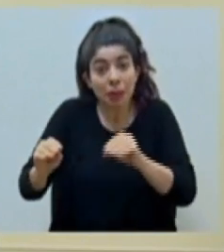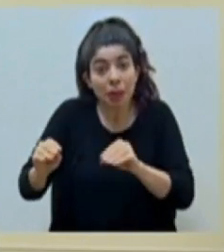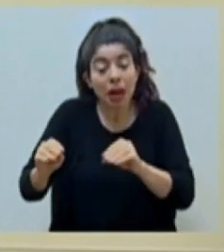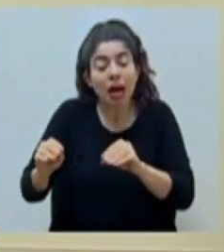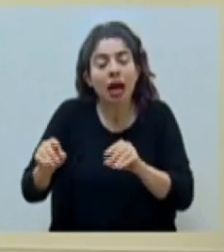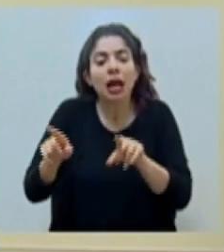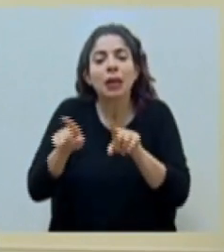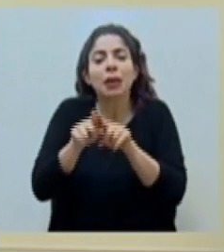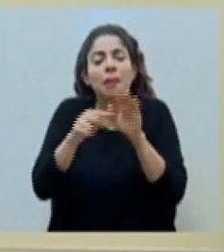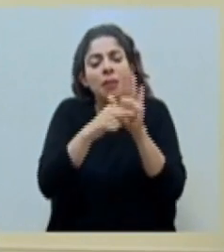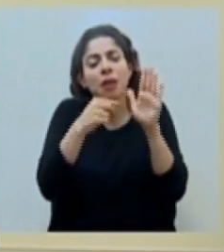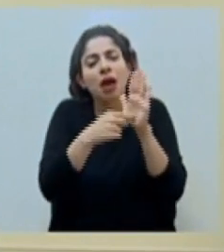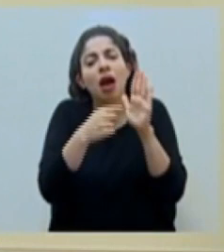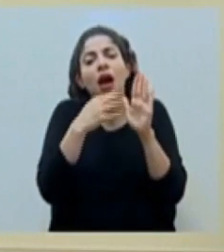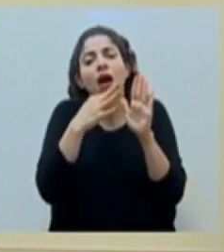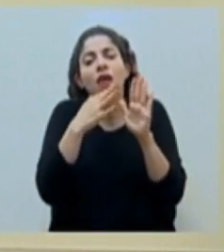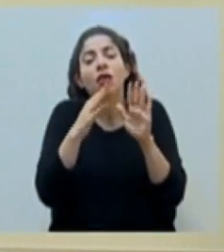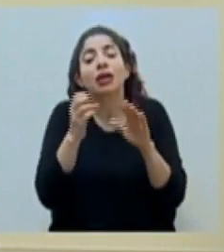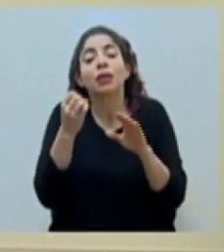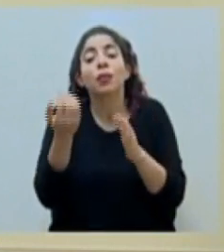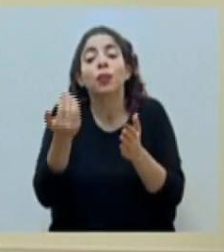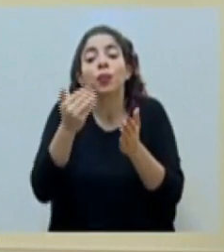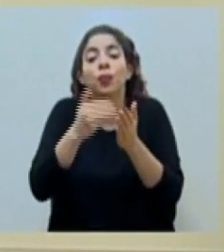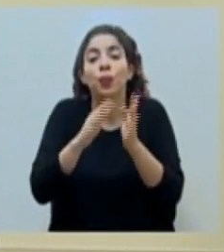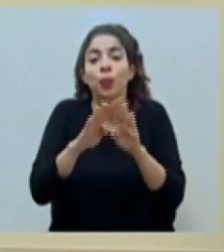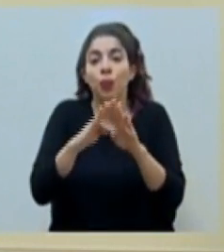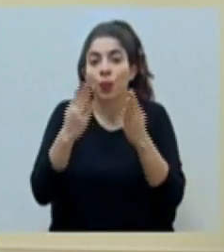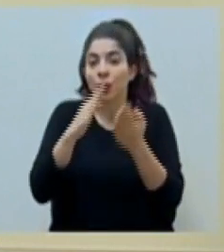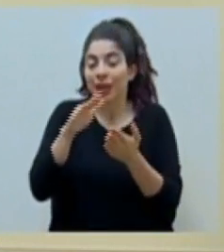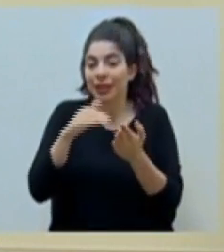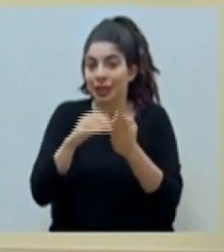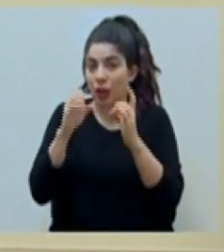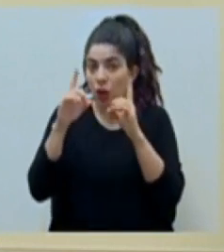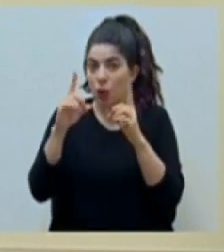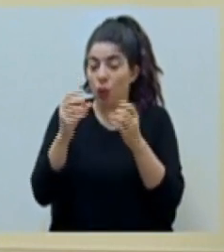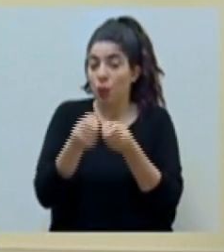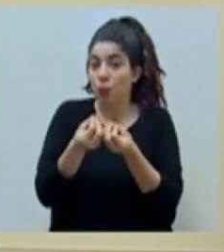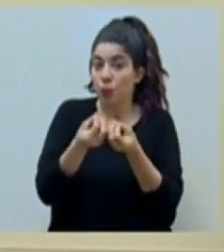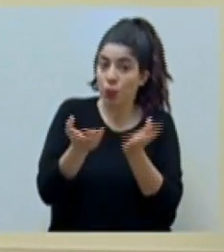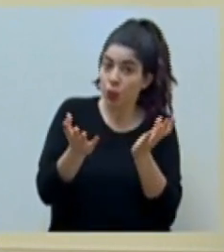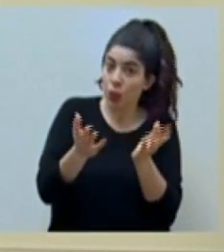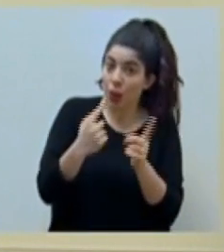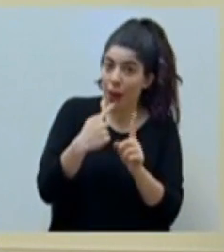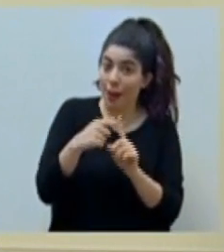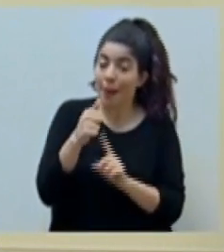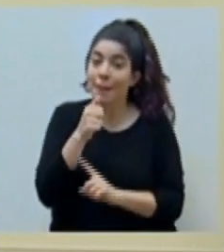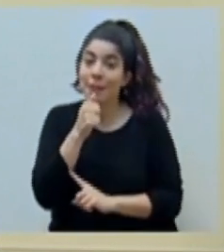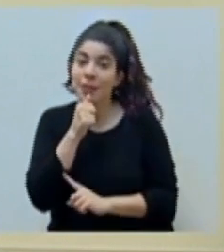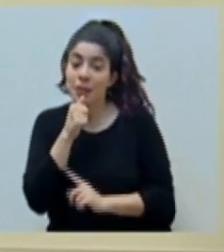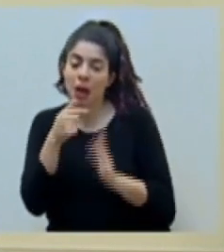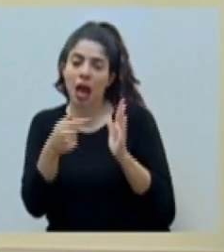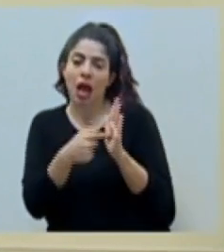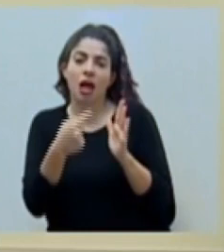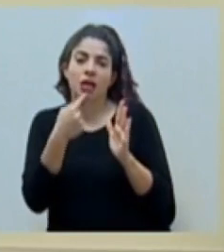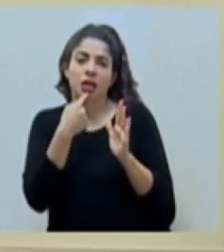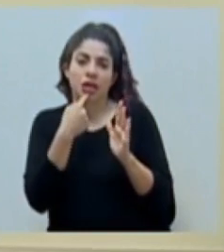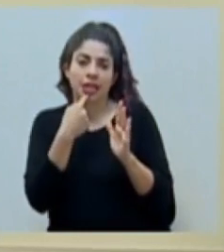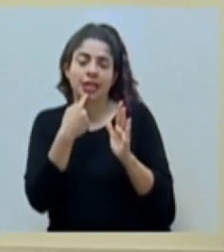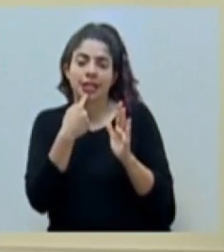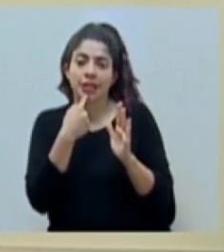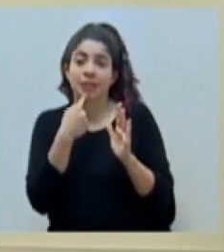donde habla de la reapertura de centros educativos públicos y privados. Ahí mismo estipula que en caso